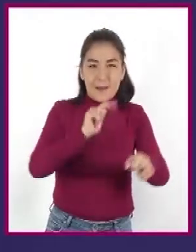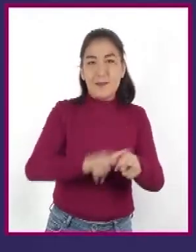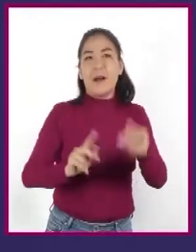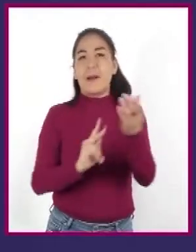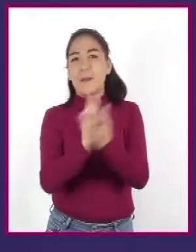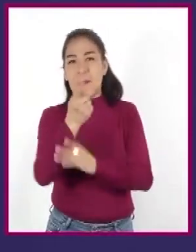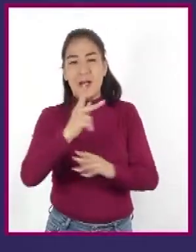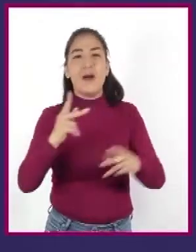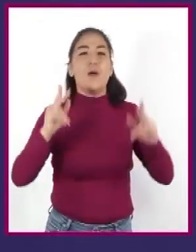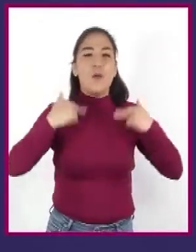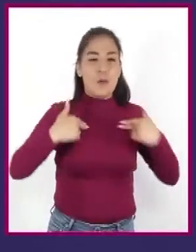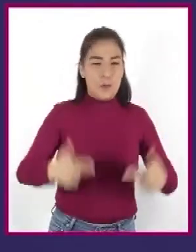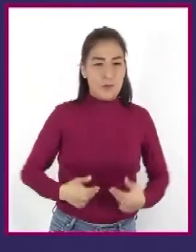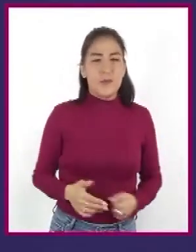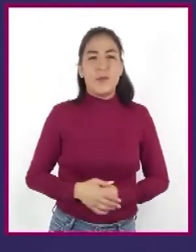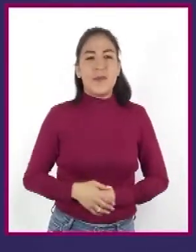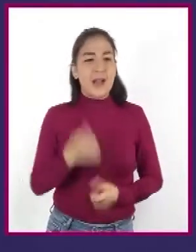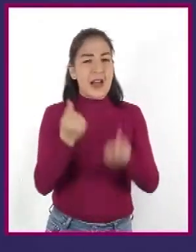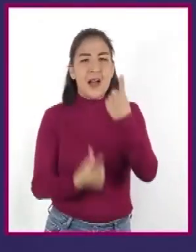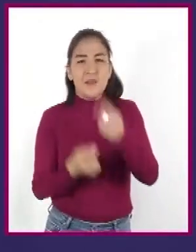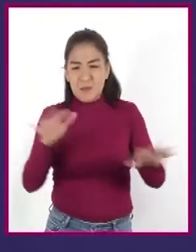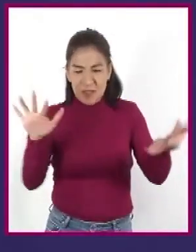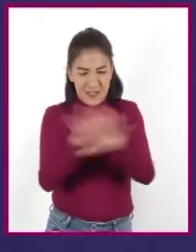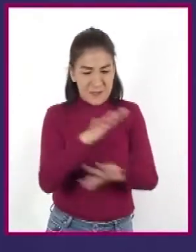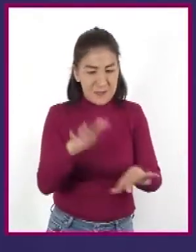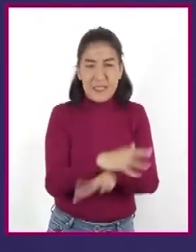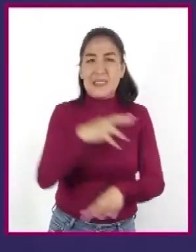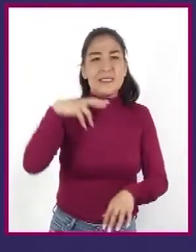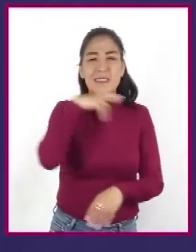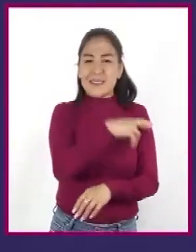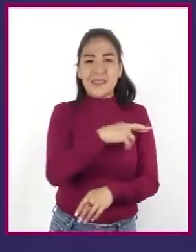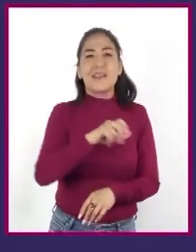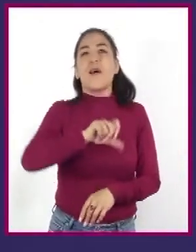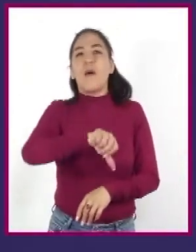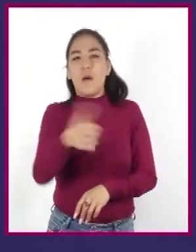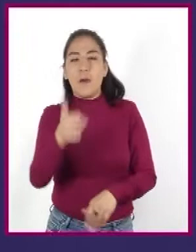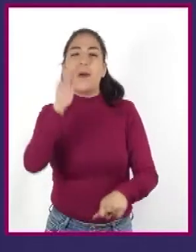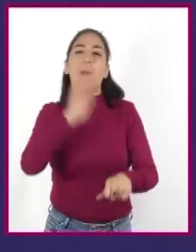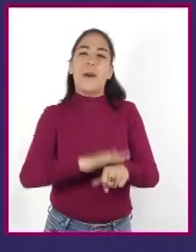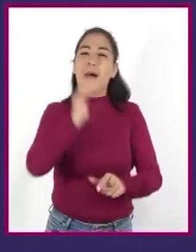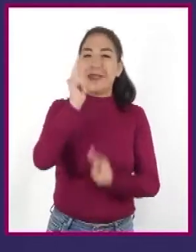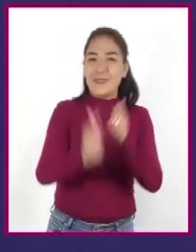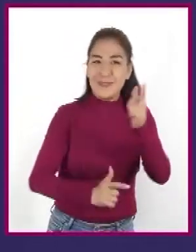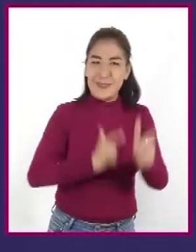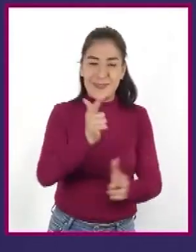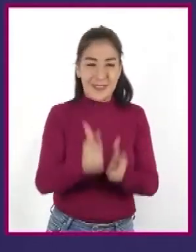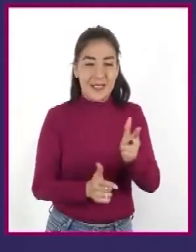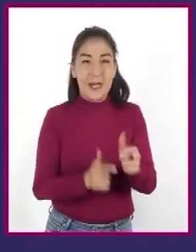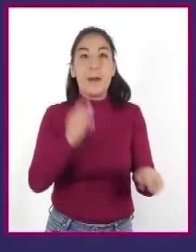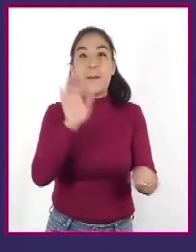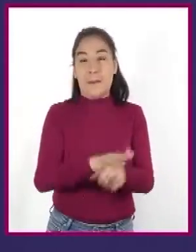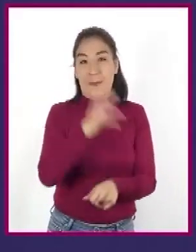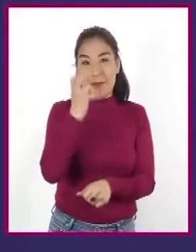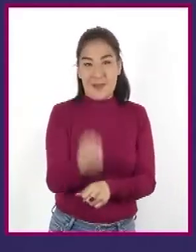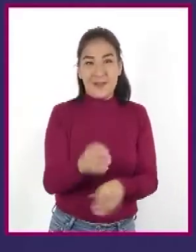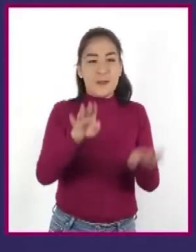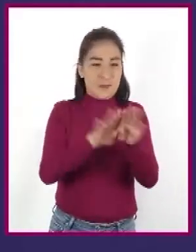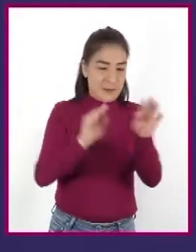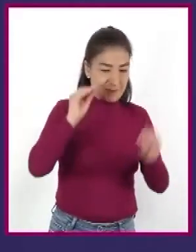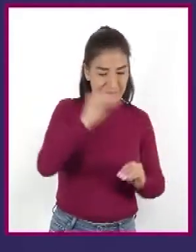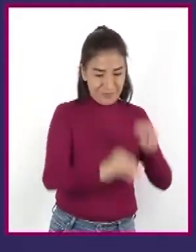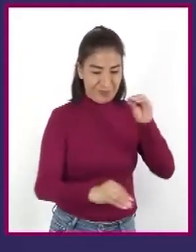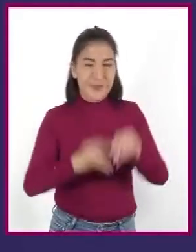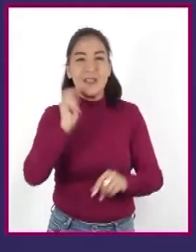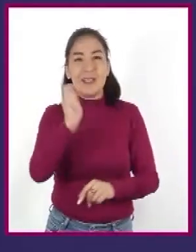químicos se presentan muy rápido, mientras que otros lo hacen de manera más lenta, por lo que las modificaciones que experimenta